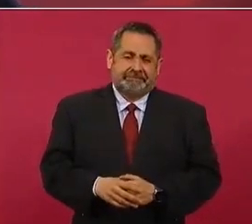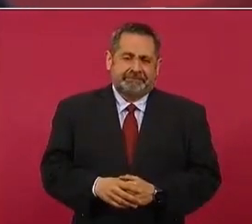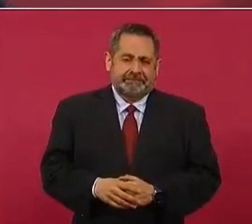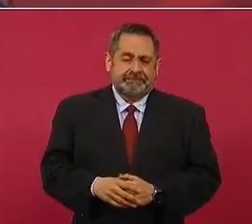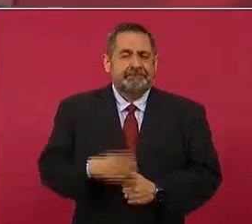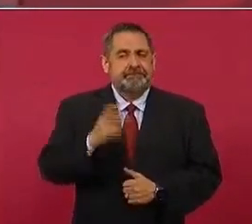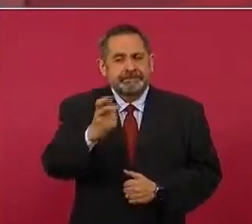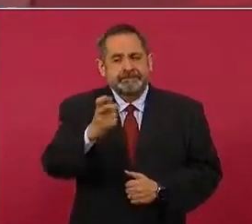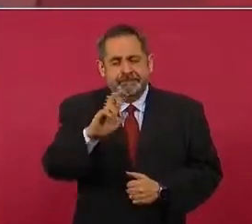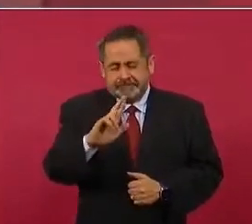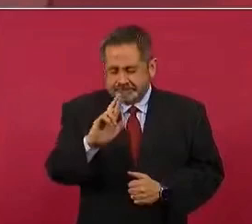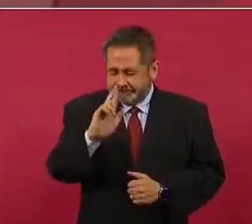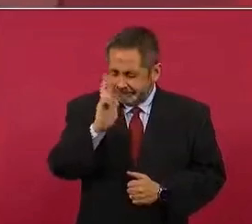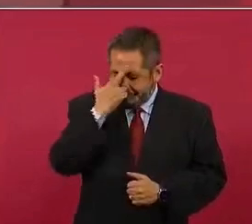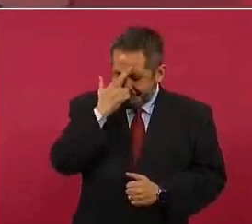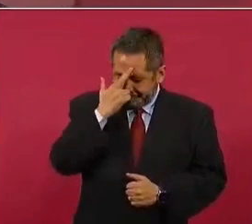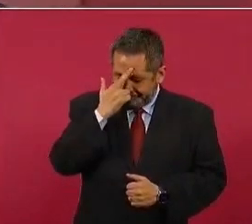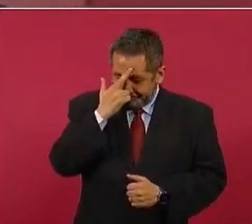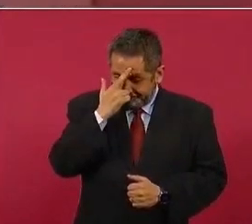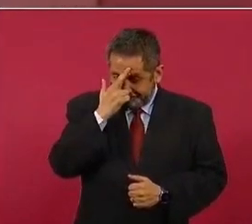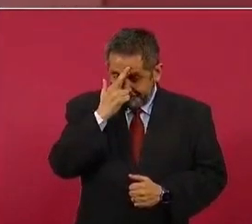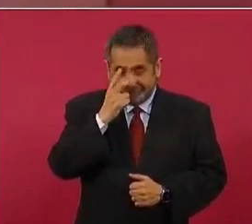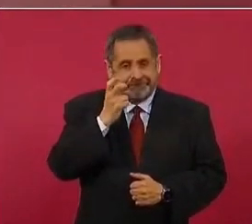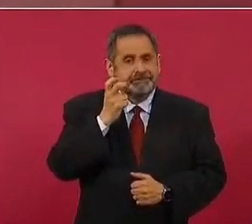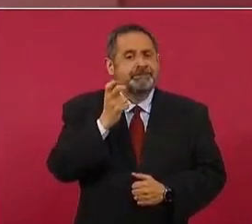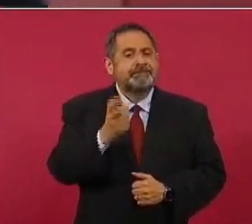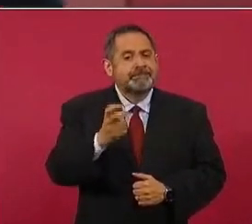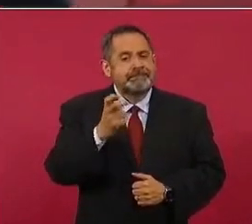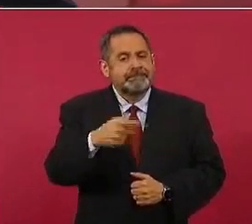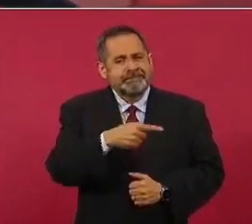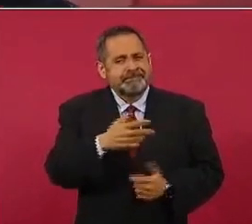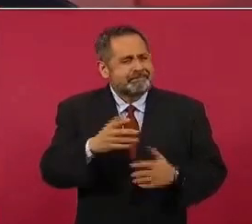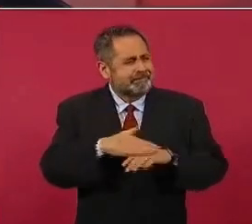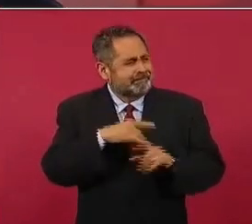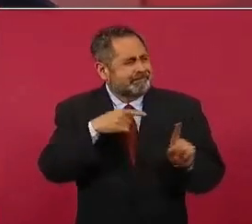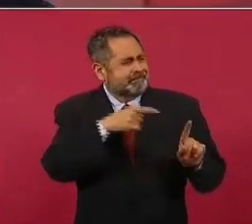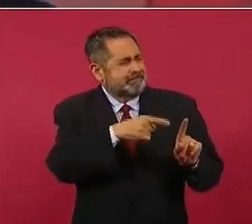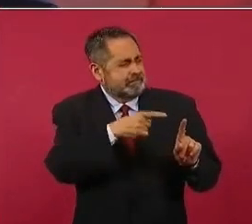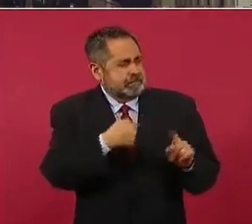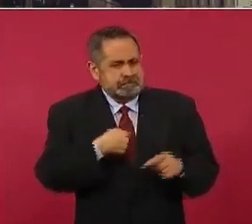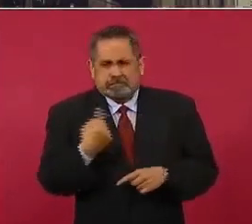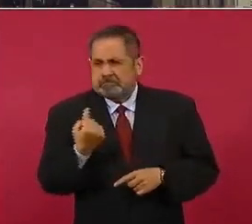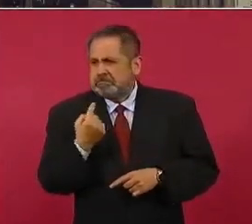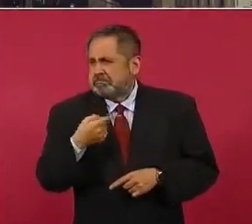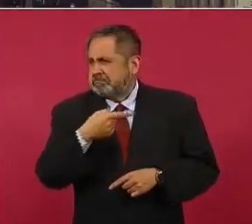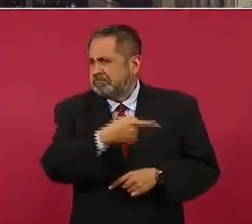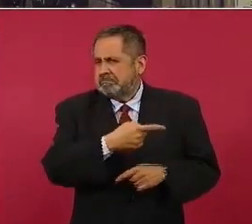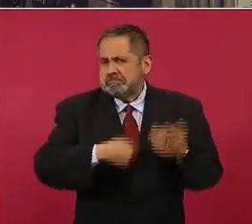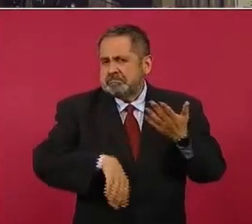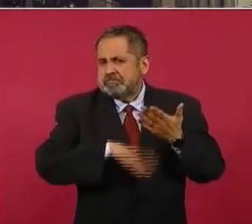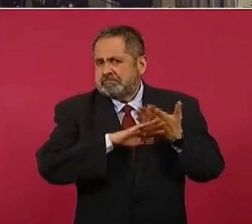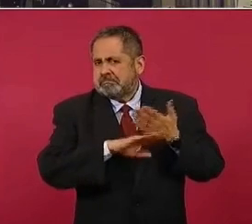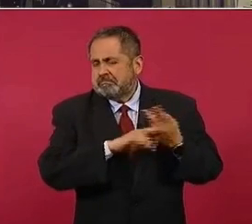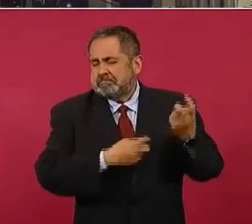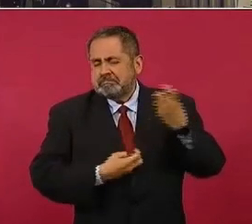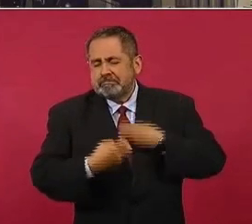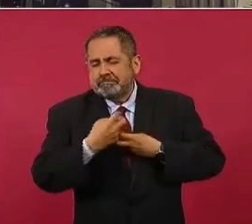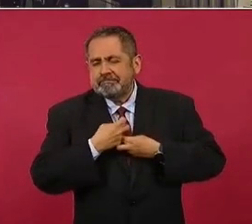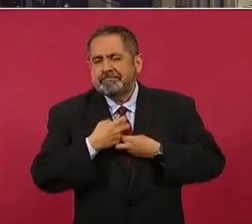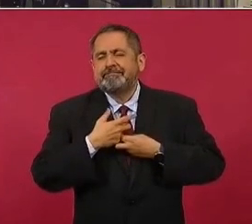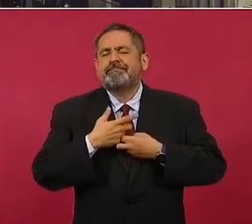Entonces me acordé de ese tema porque dije, bueno, ¿por qué el señor